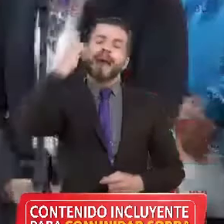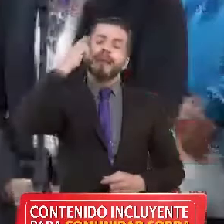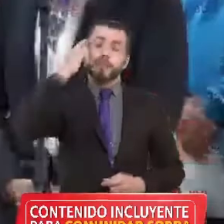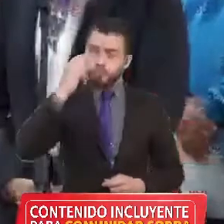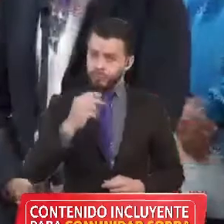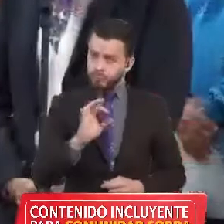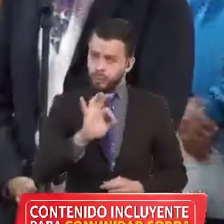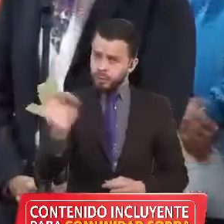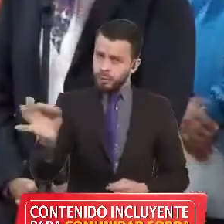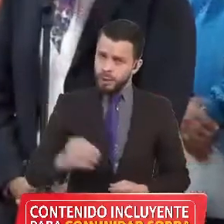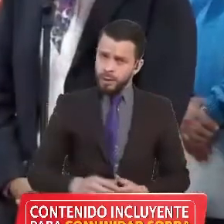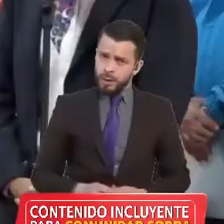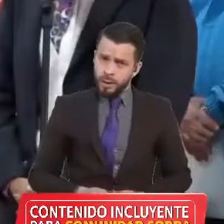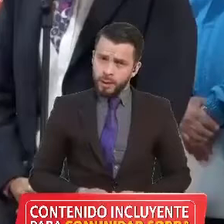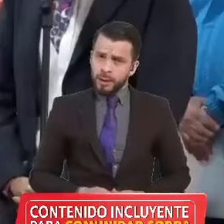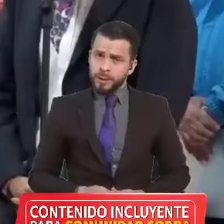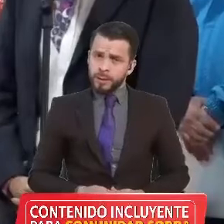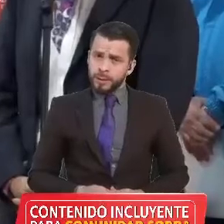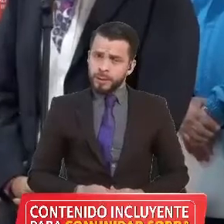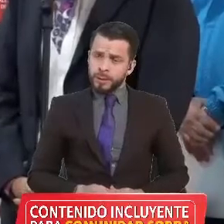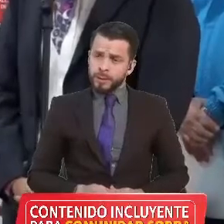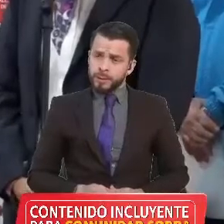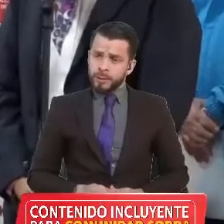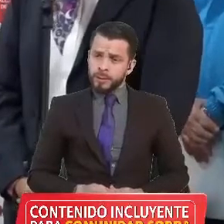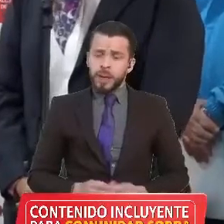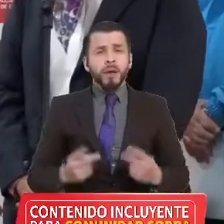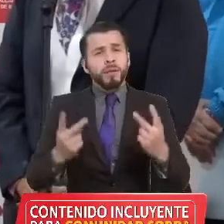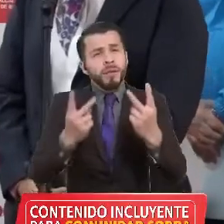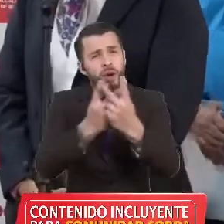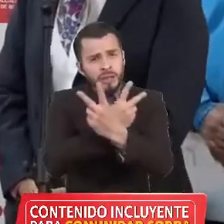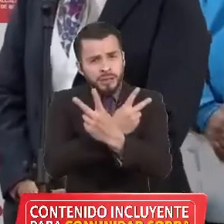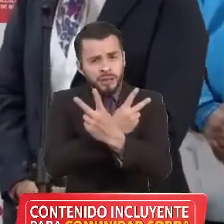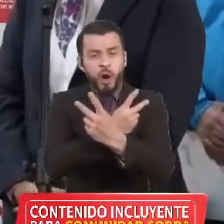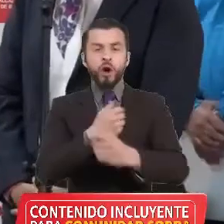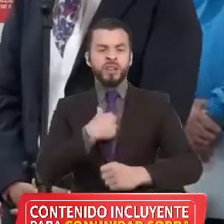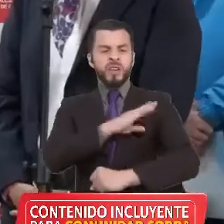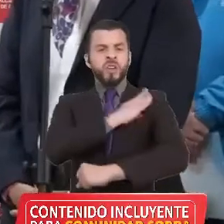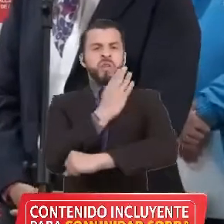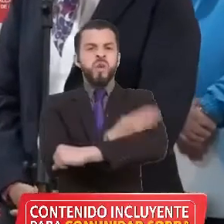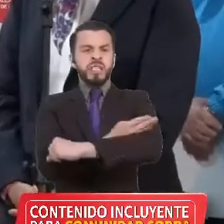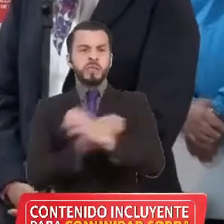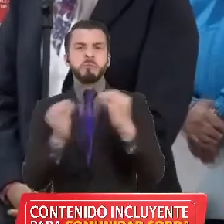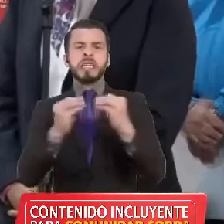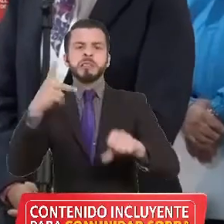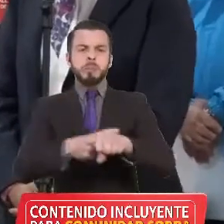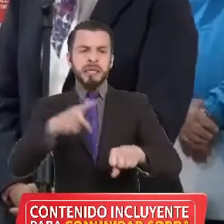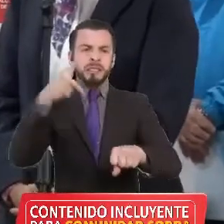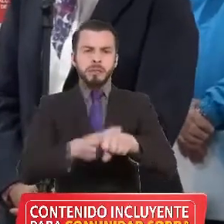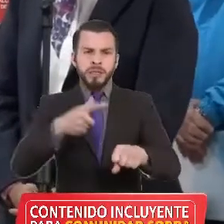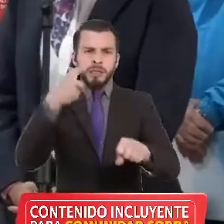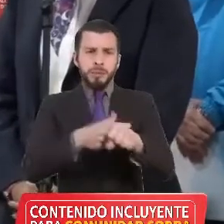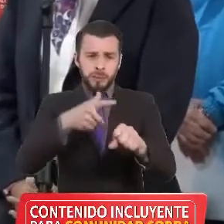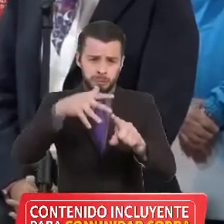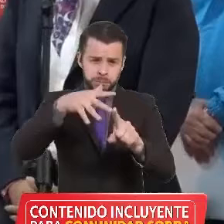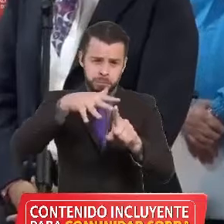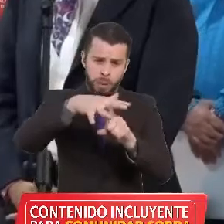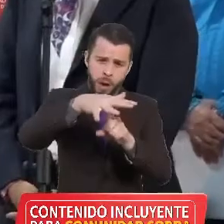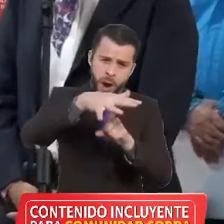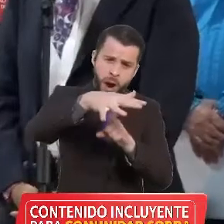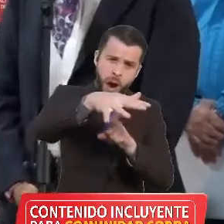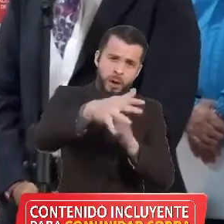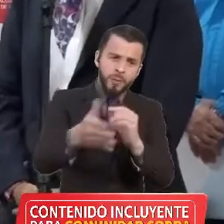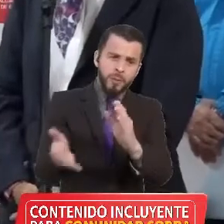la violencia y el uso excesivo de la fuerza generan pérdidas generan